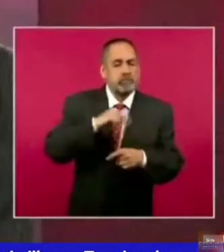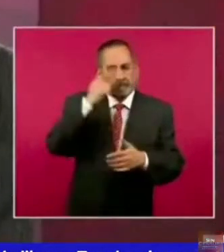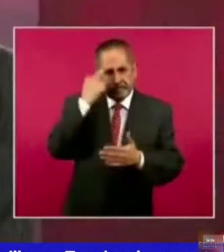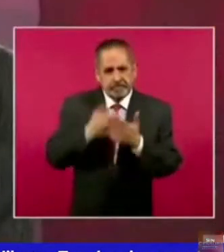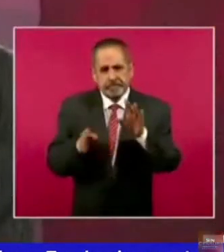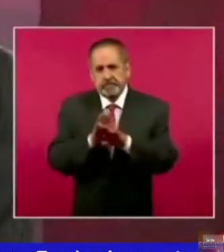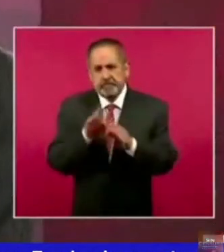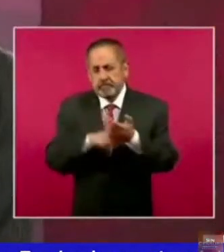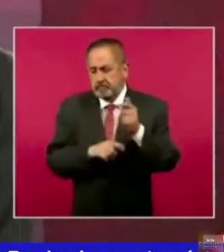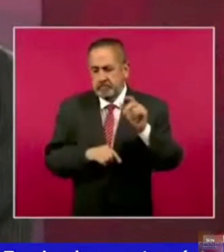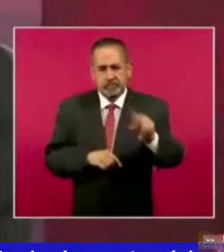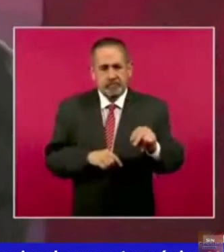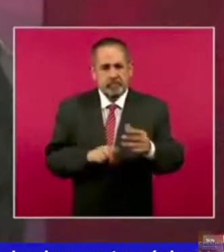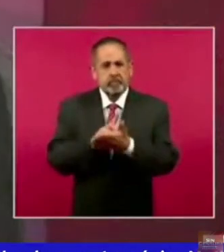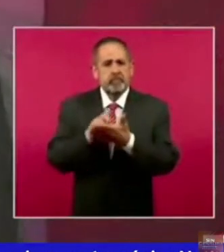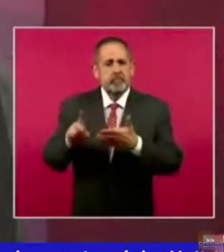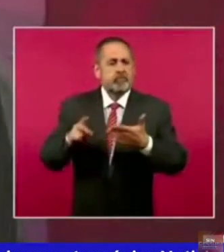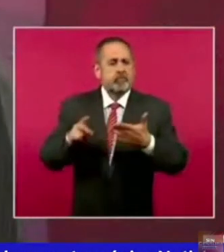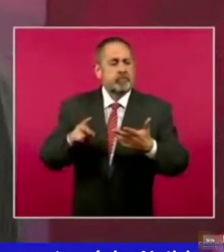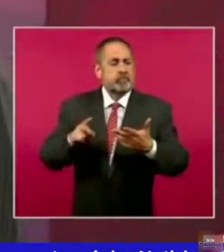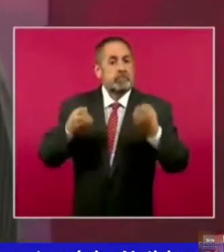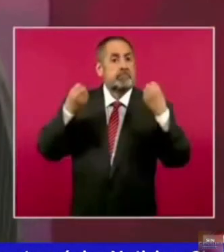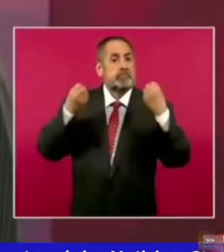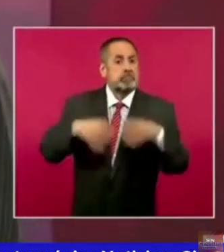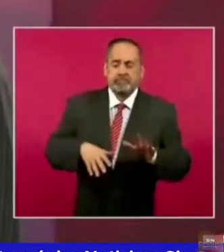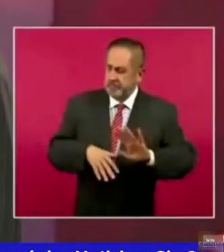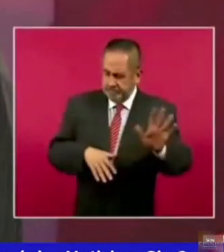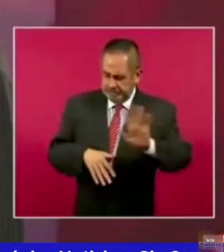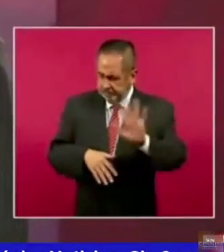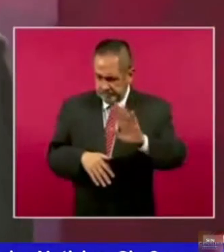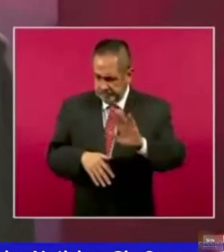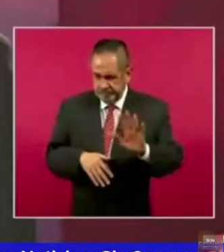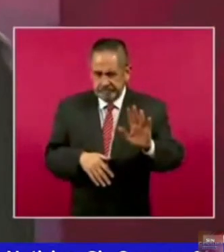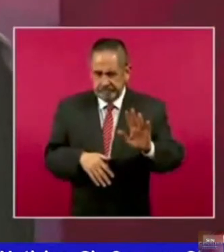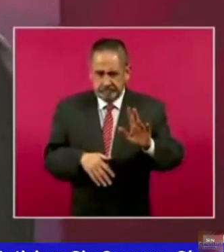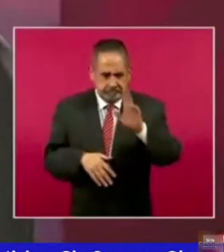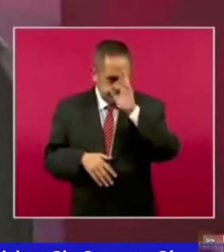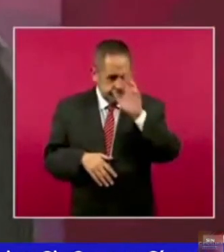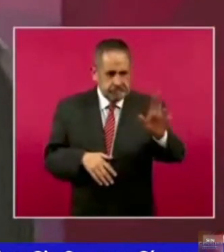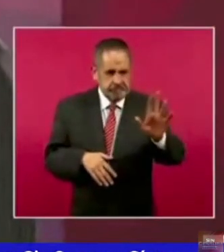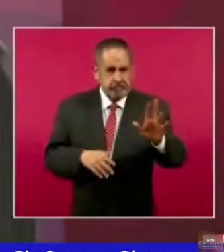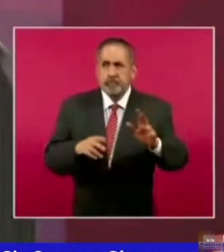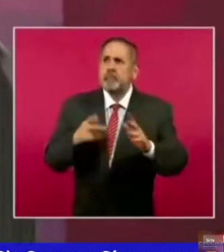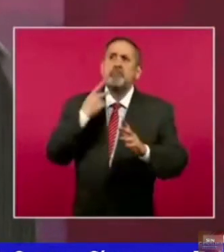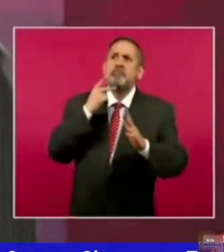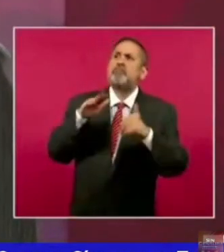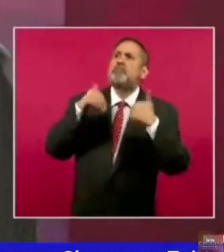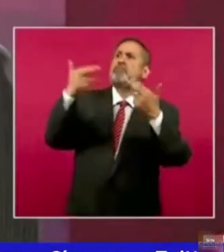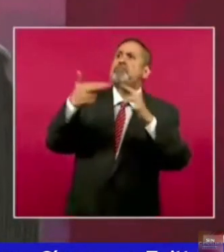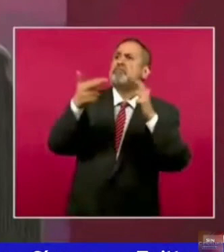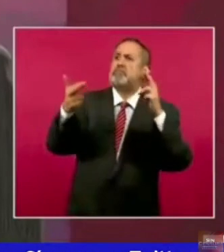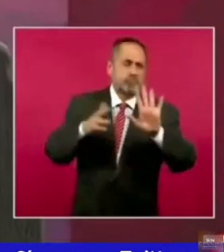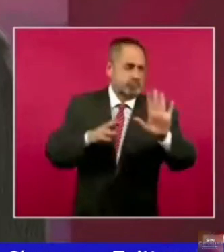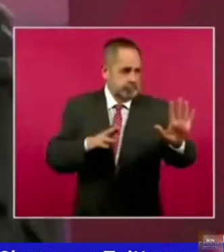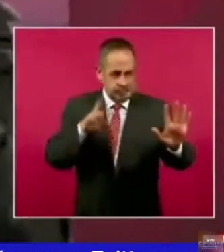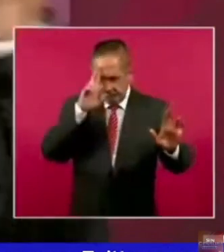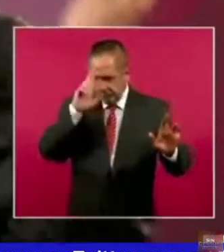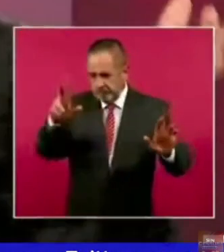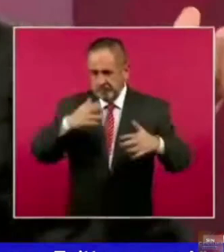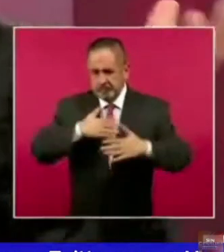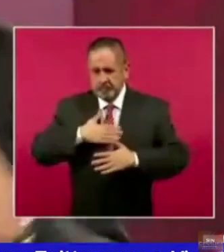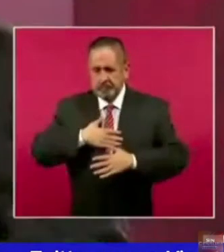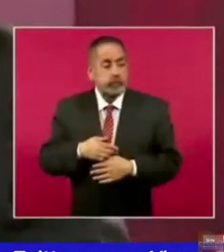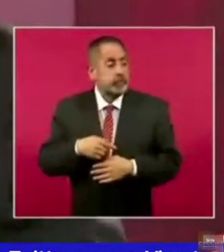violen nuestros derechos soberanos en materia de política exterior, pues